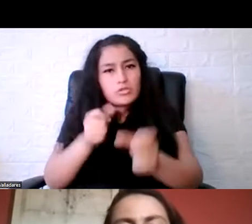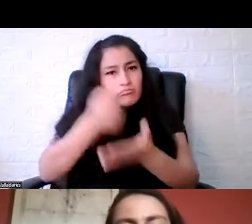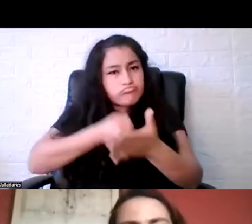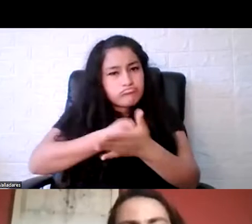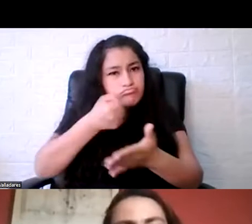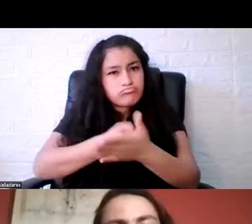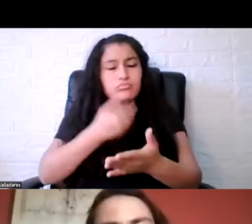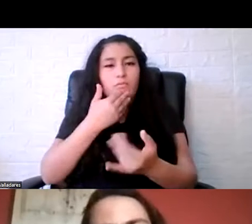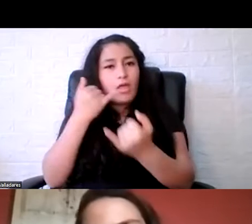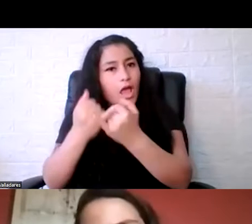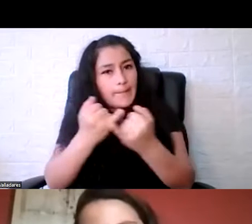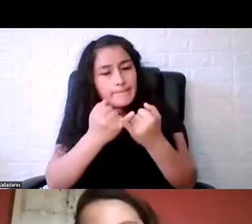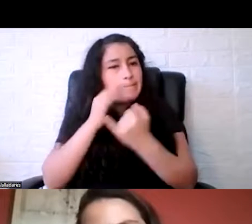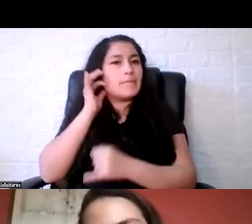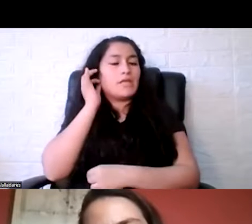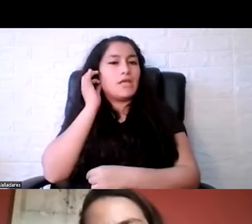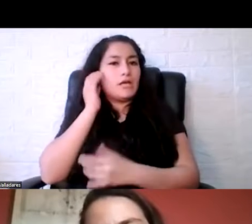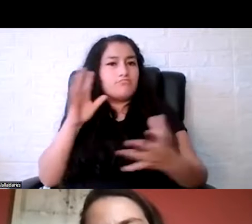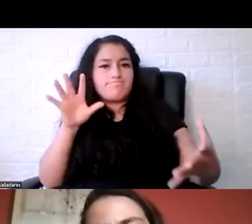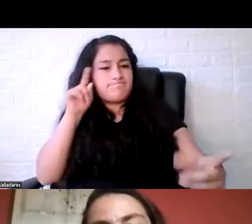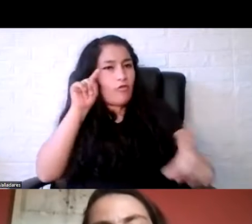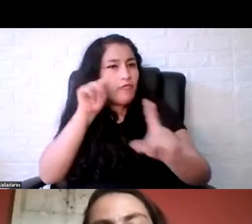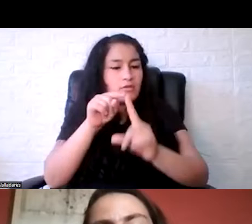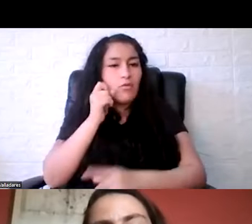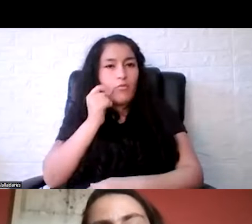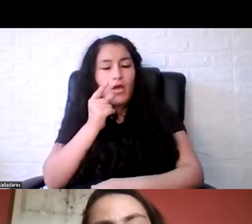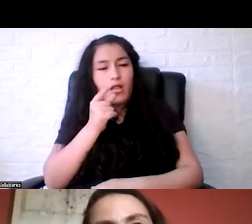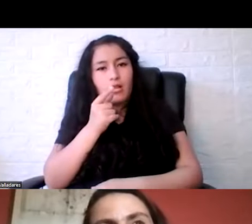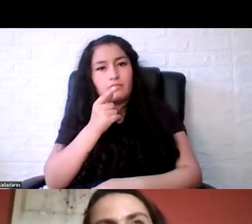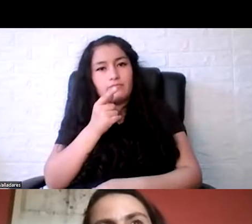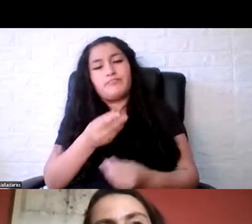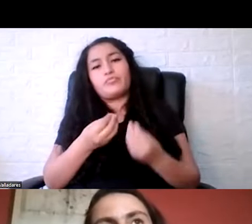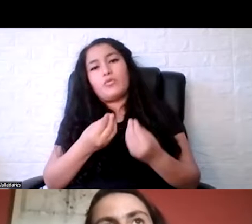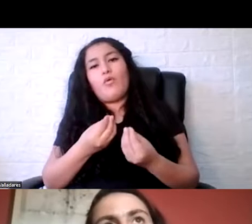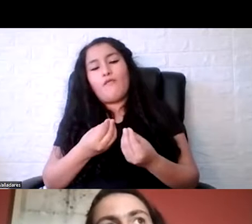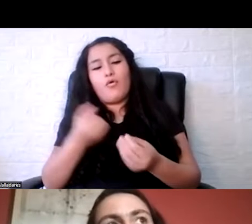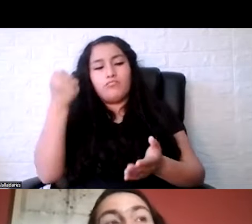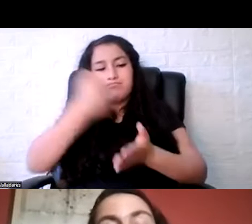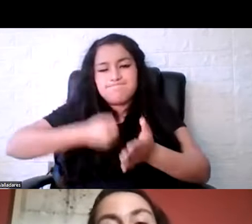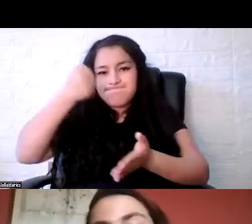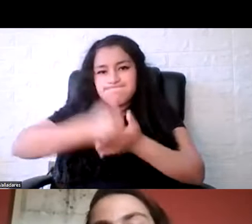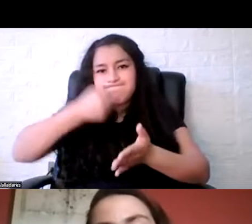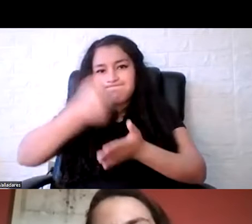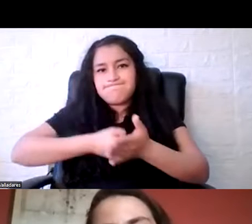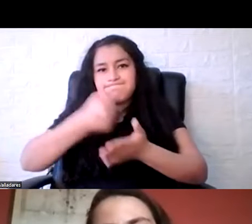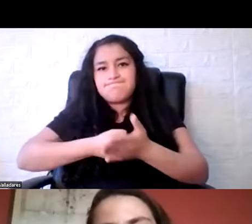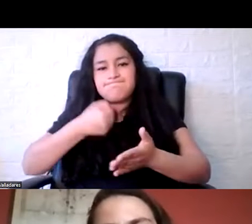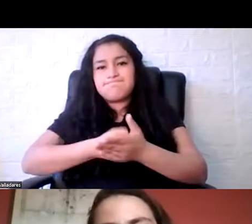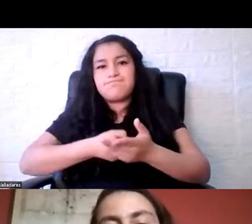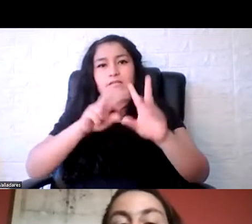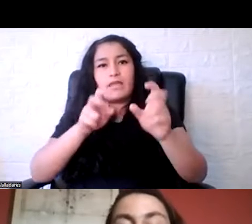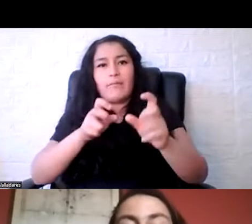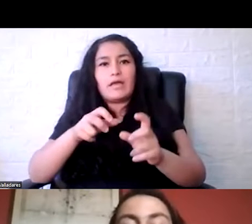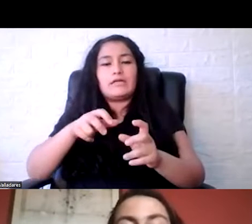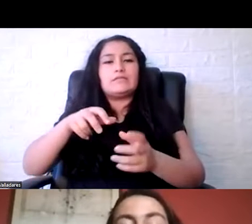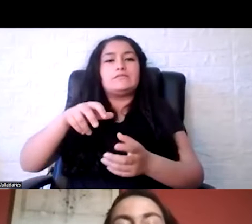amigas, ¿no es cierto?, que están en la lucha, sobre todo en la lucha o enfrentando el problema del cambio climático